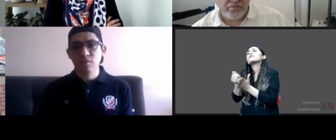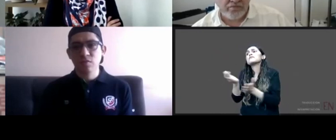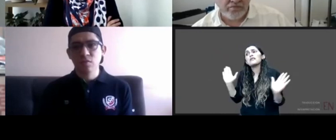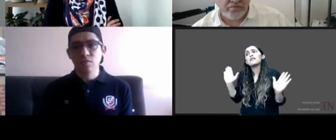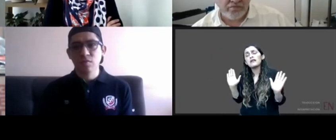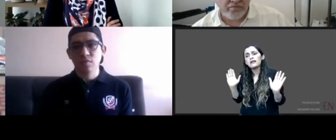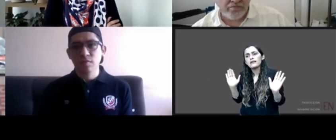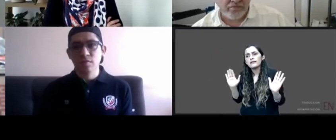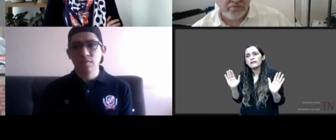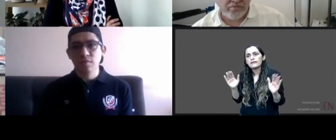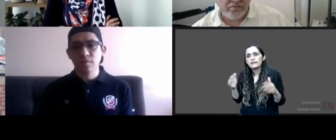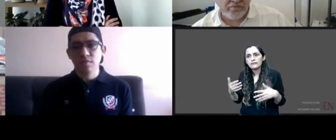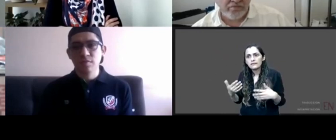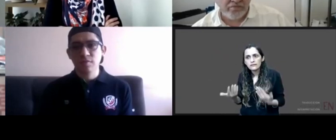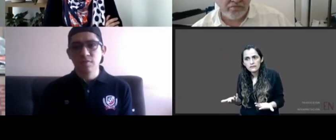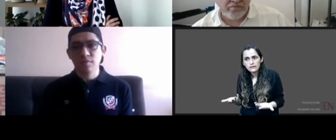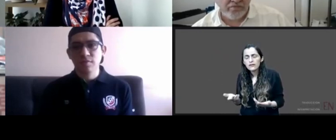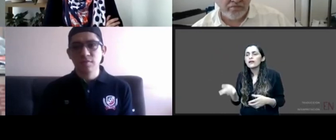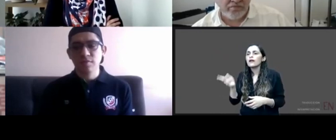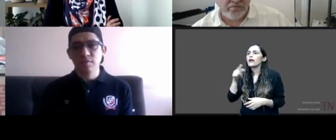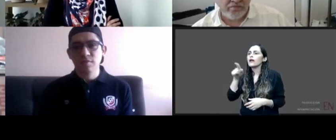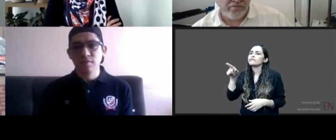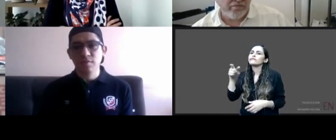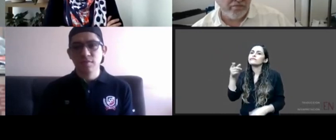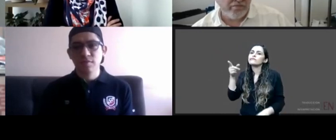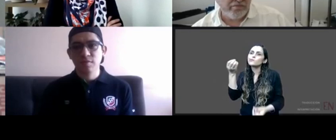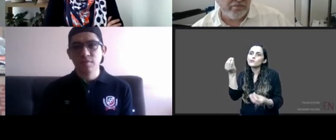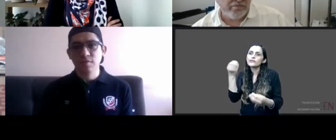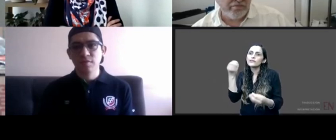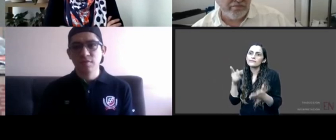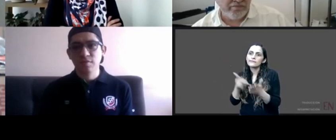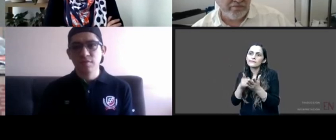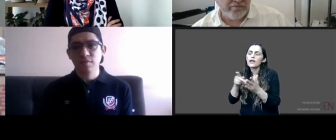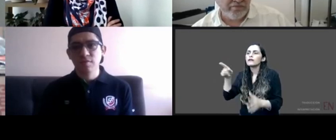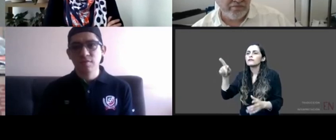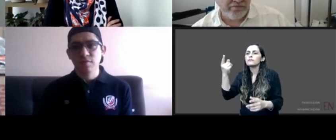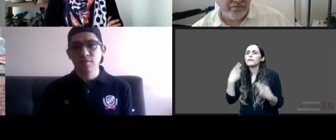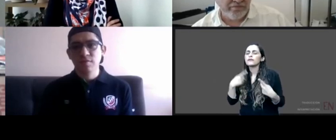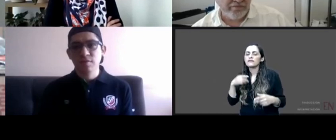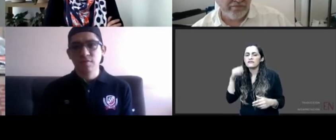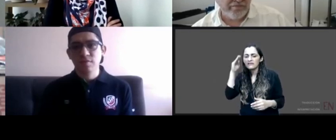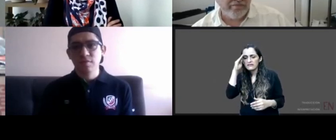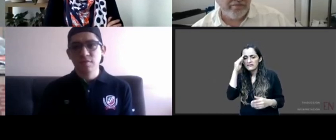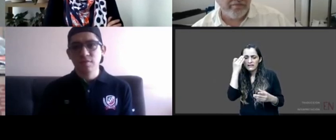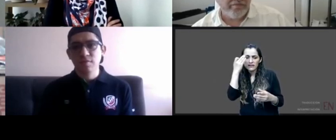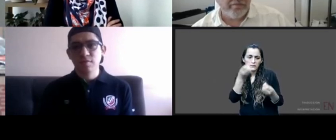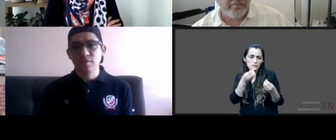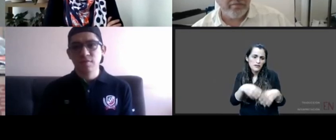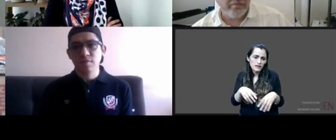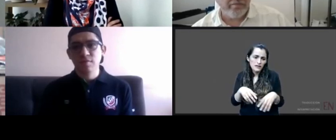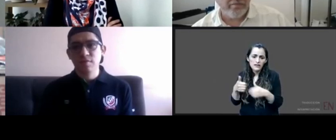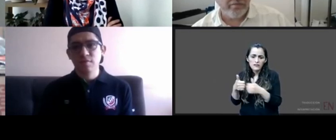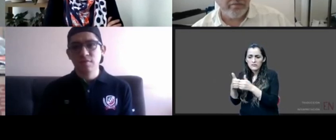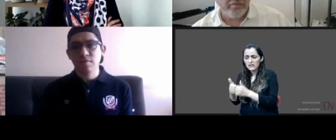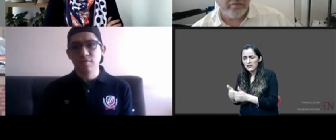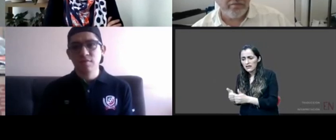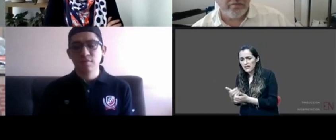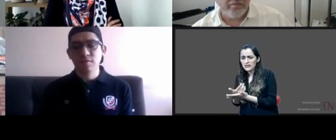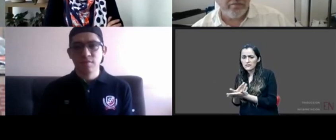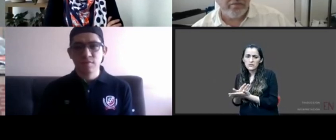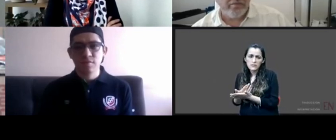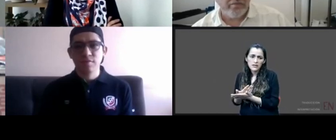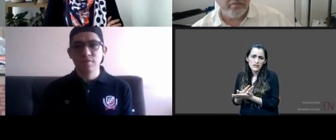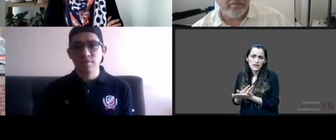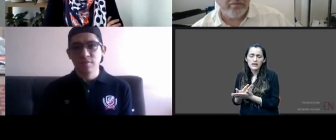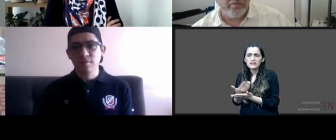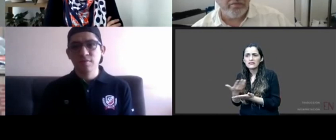entonces, el imputado se queda pensando, cuánto tiempo más esperar y